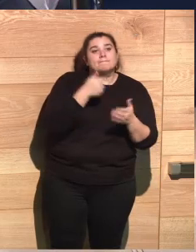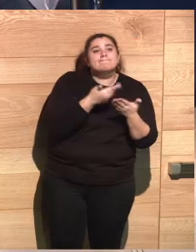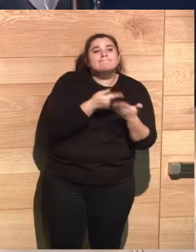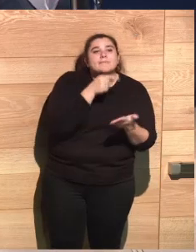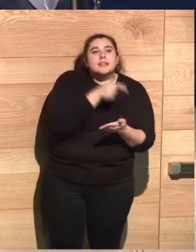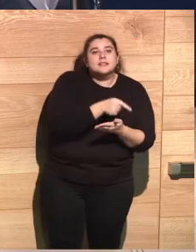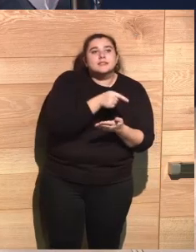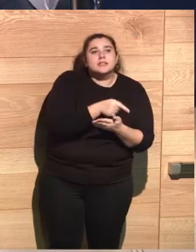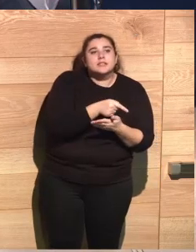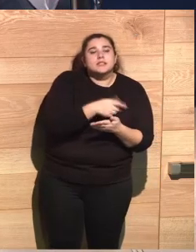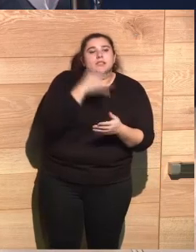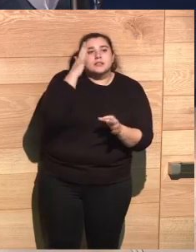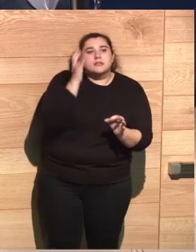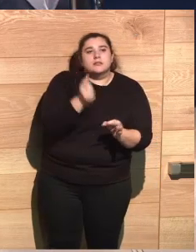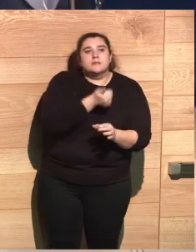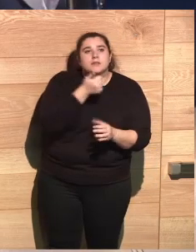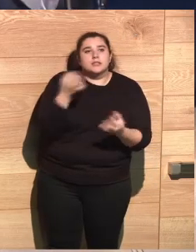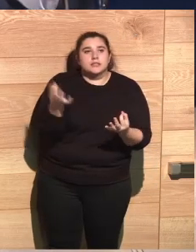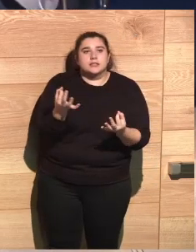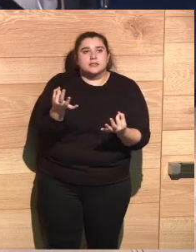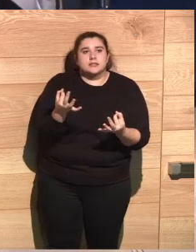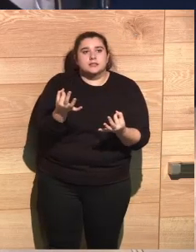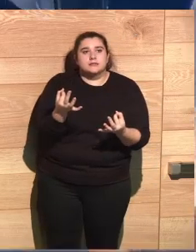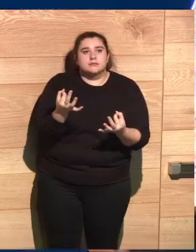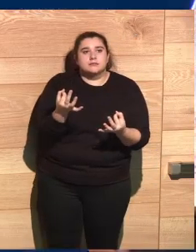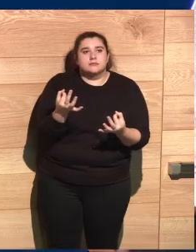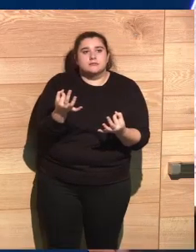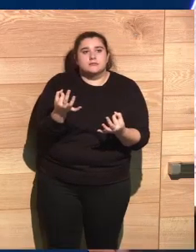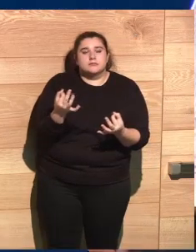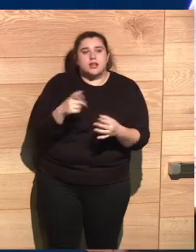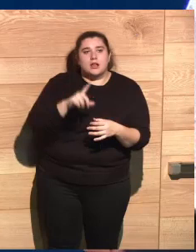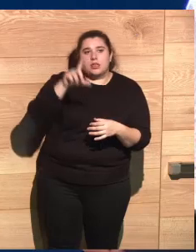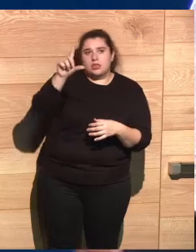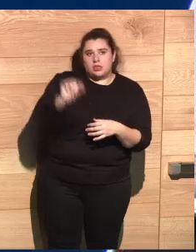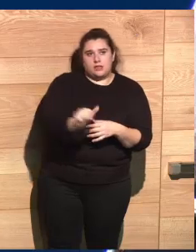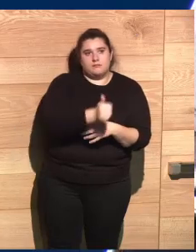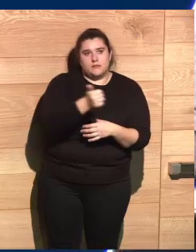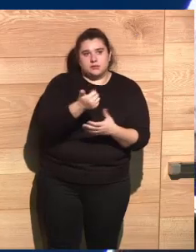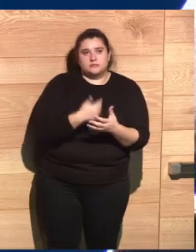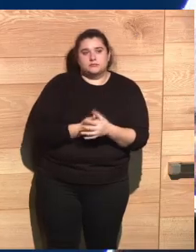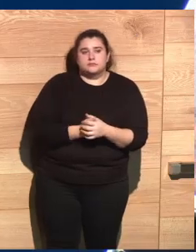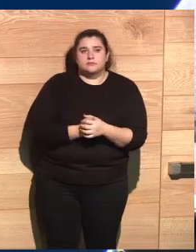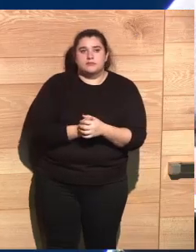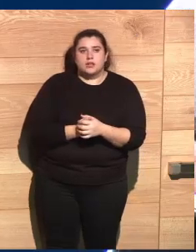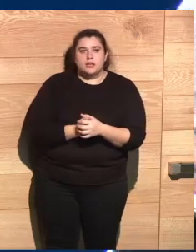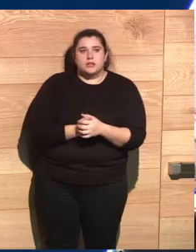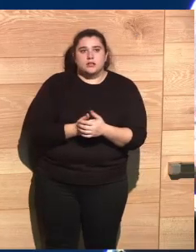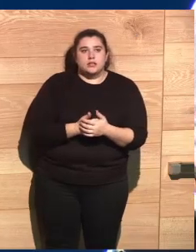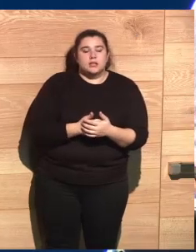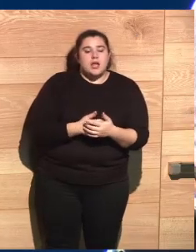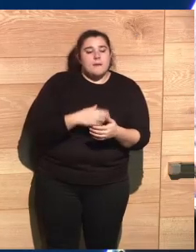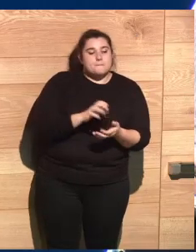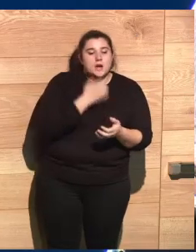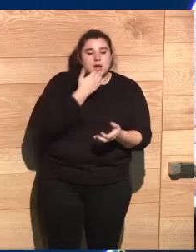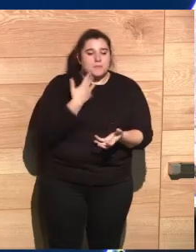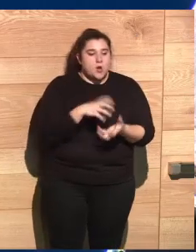lo más probable es que esas plataformas se vendan a un precio muy bajo. Es decir, todos esos